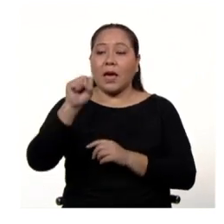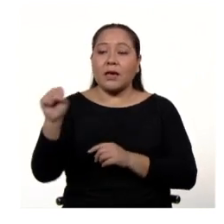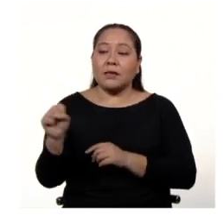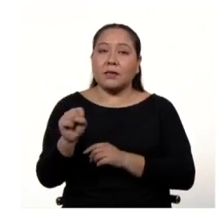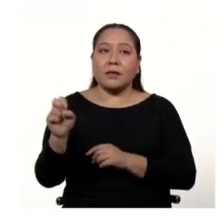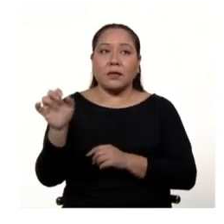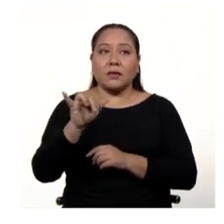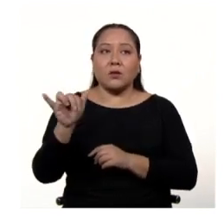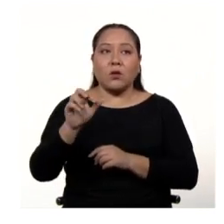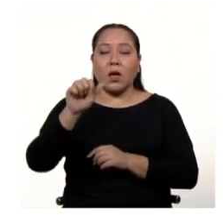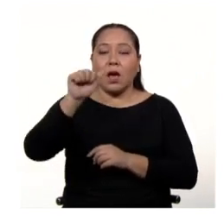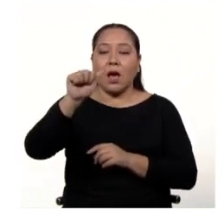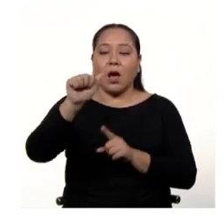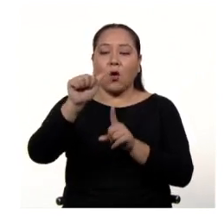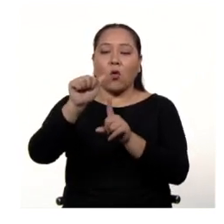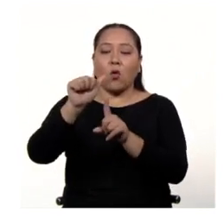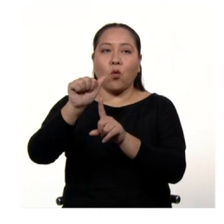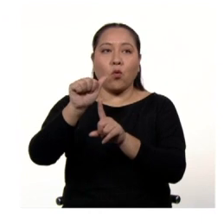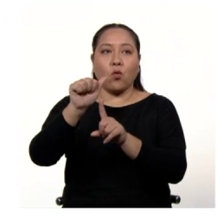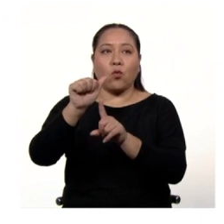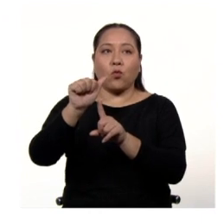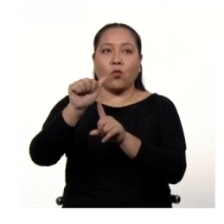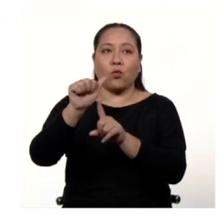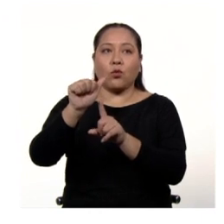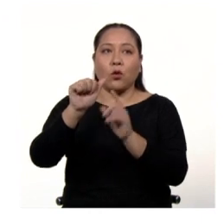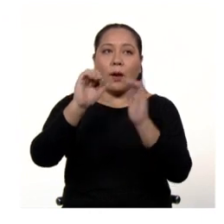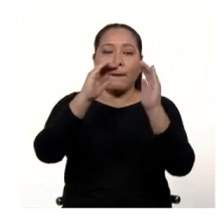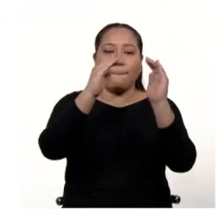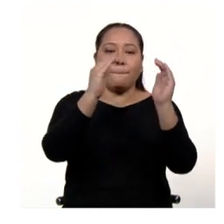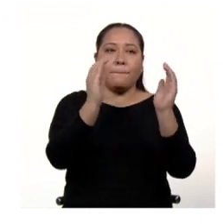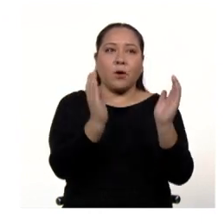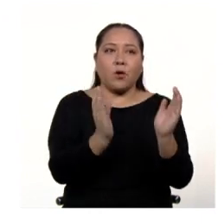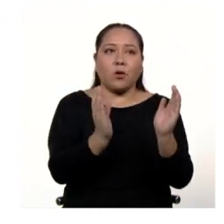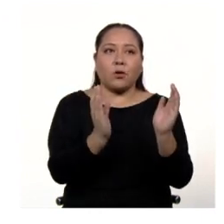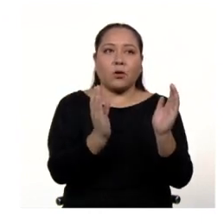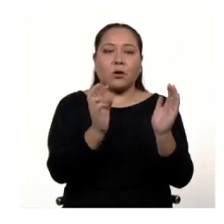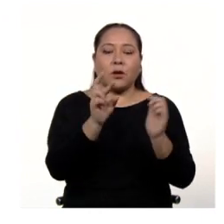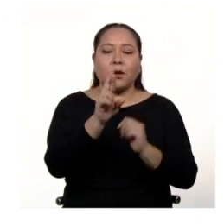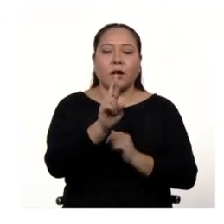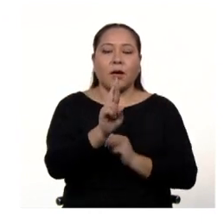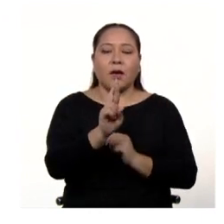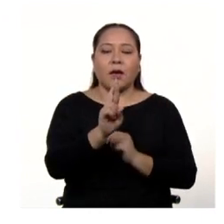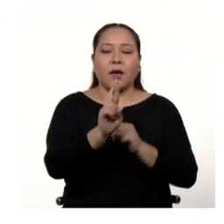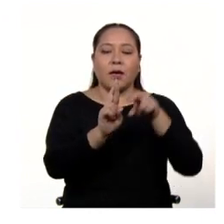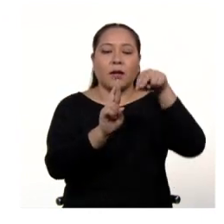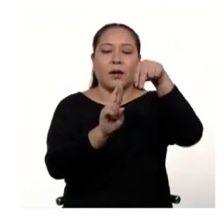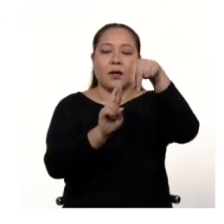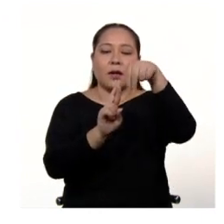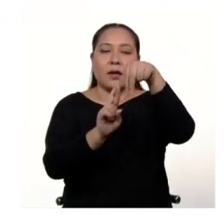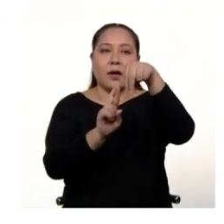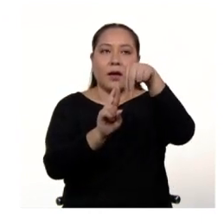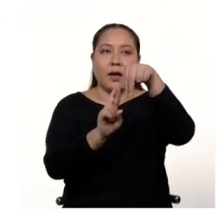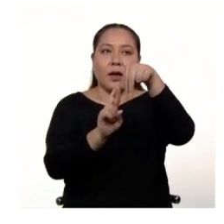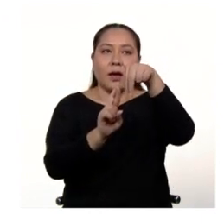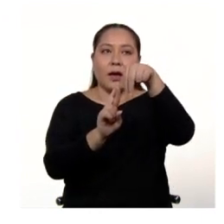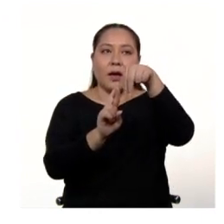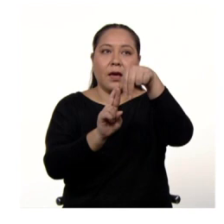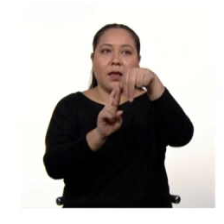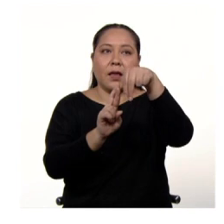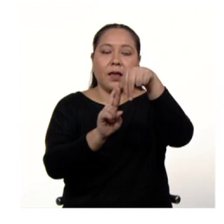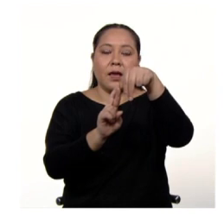S es igual al primer término A sub 1 que multiplica a la sustracción de la razón